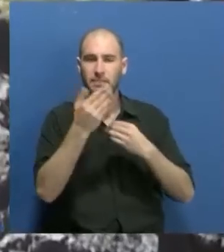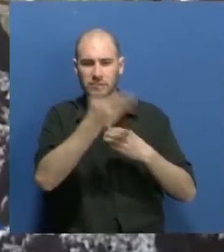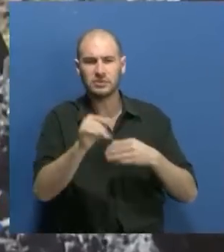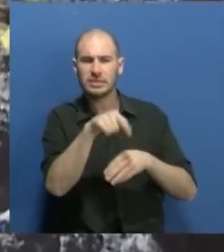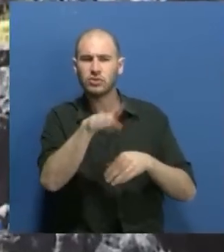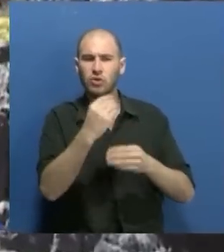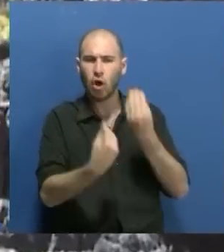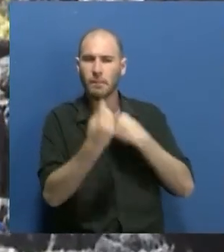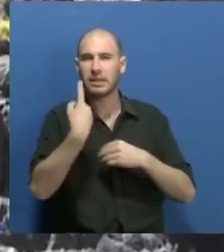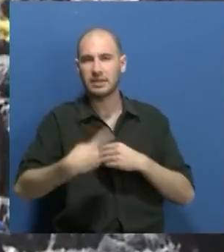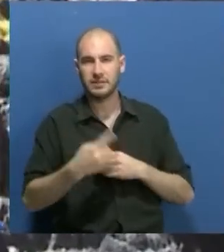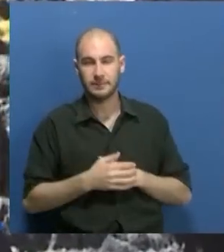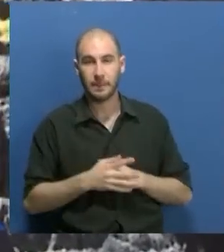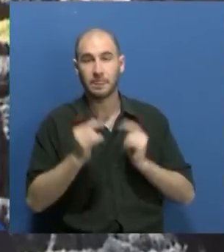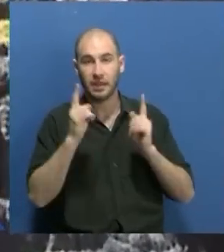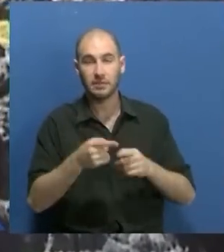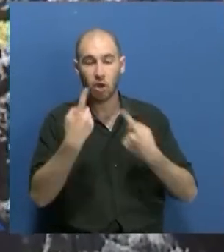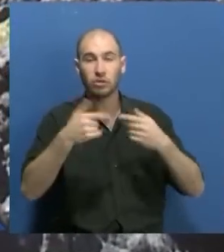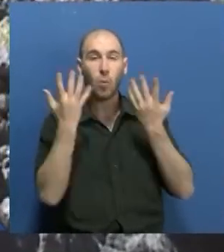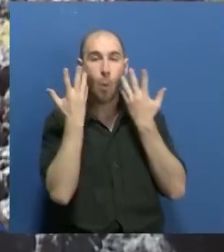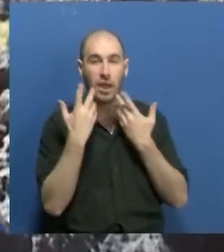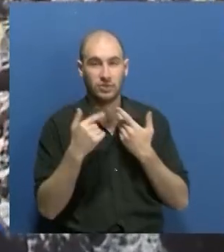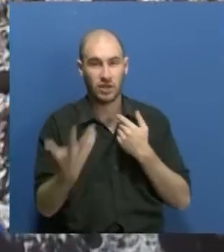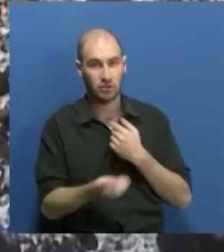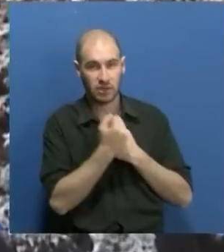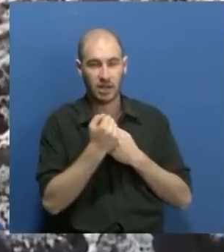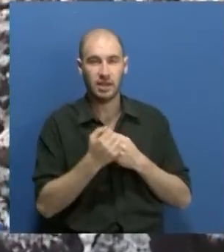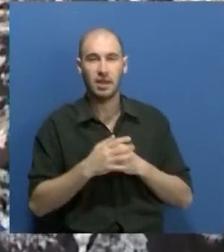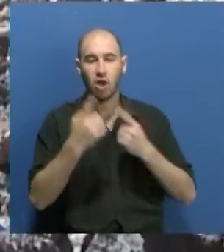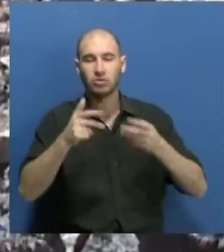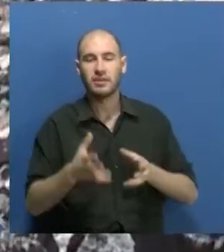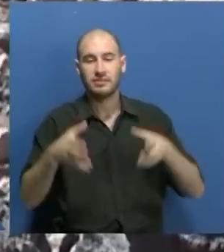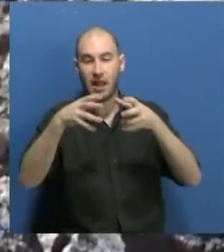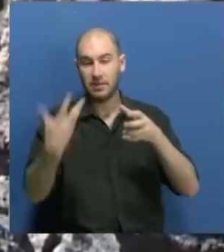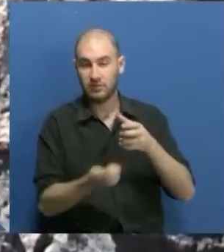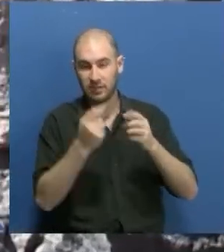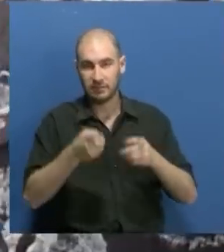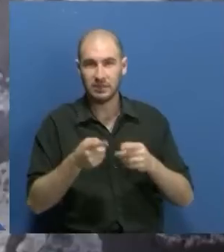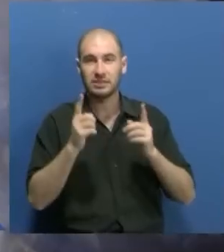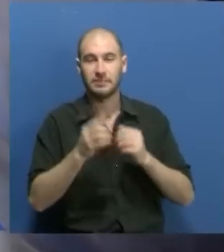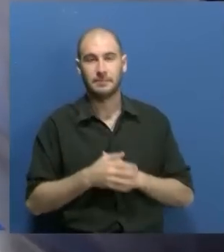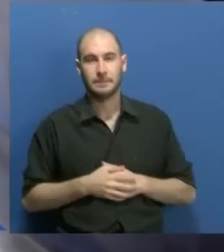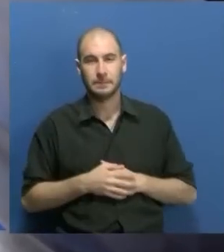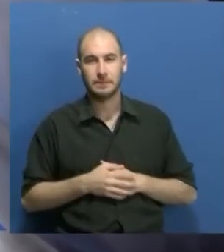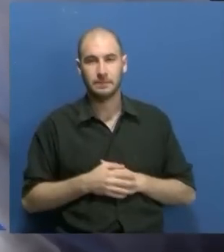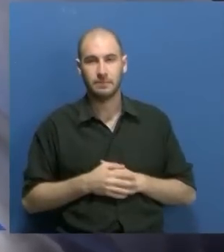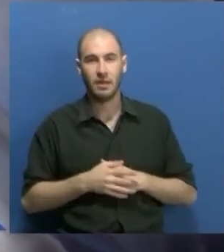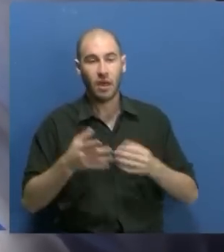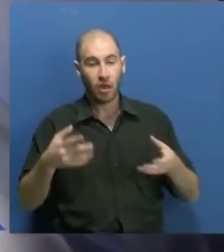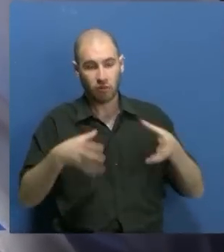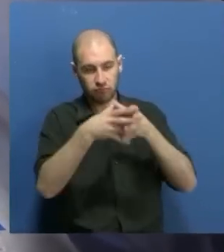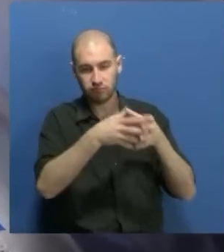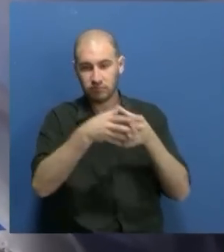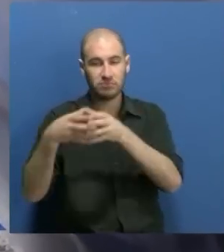gente. Recuperamos fragmentos de huesos, los fragmentos de cerámica, de huesos de animales, ¿no? Y todo eso después pasa